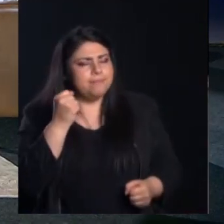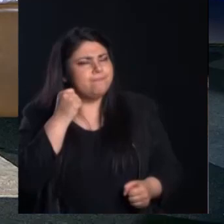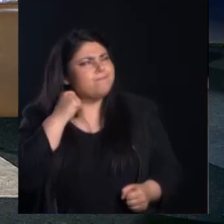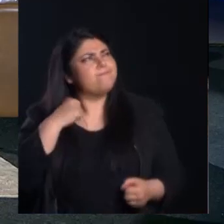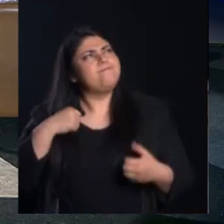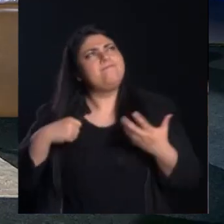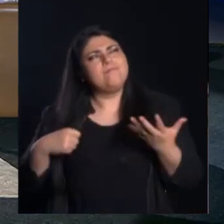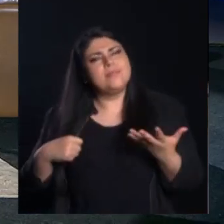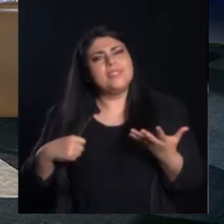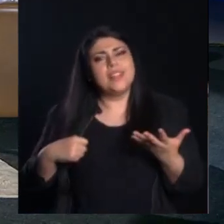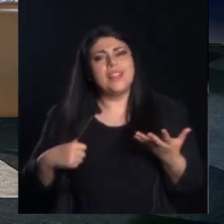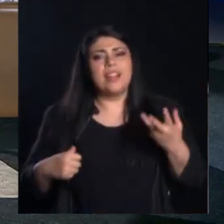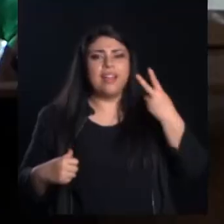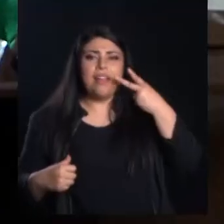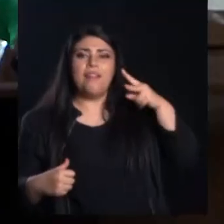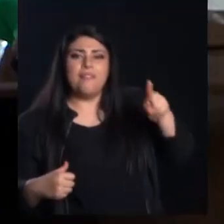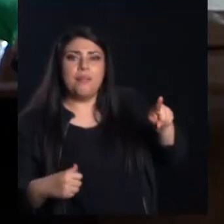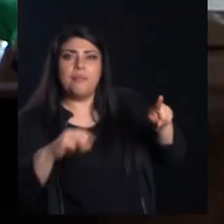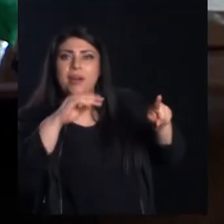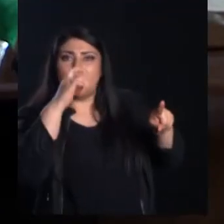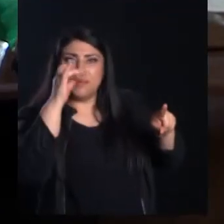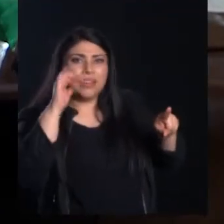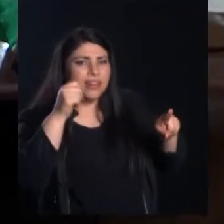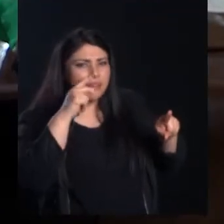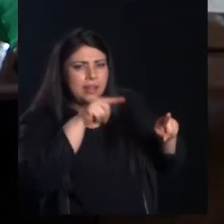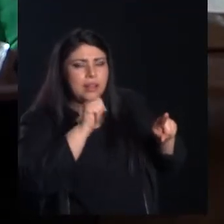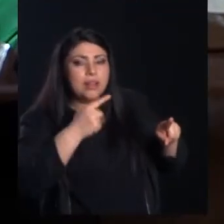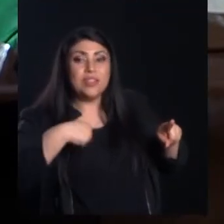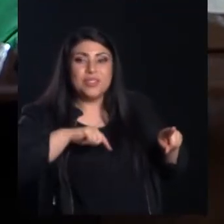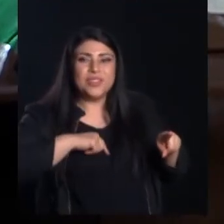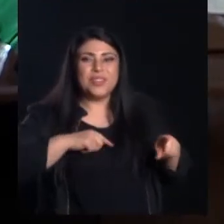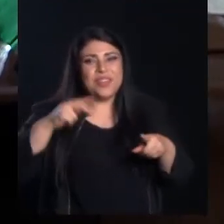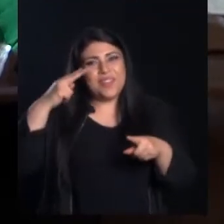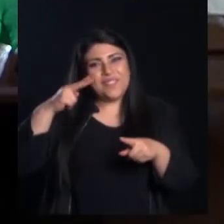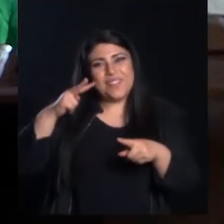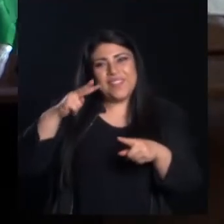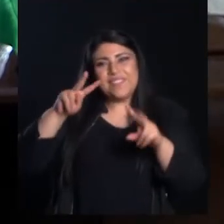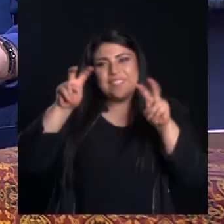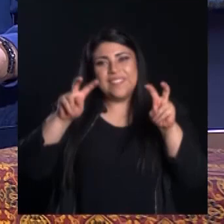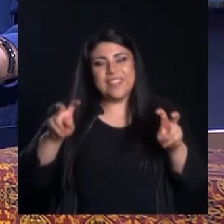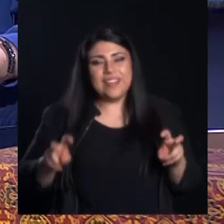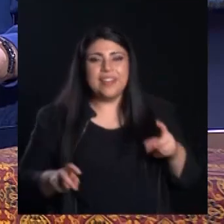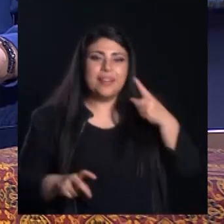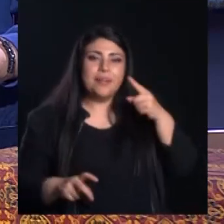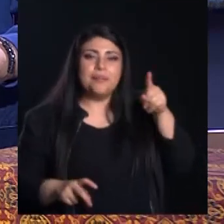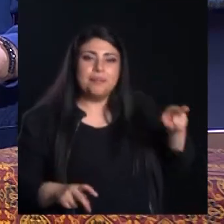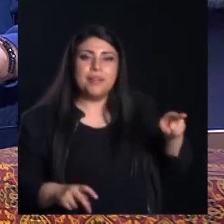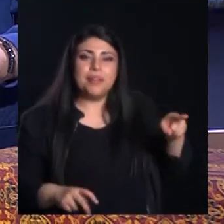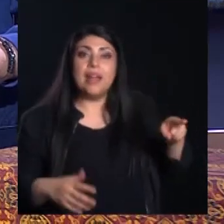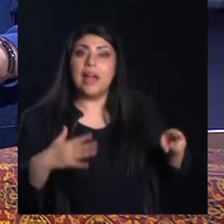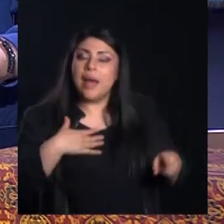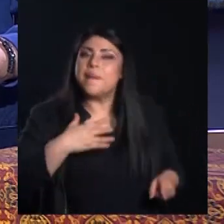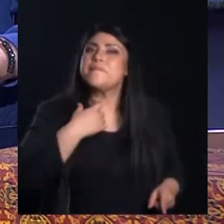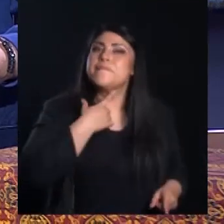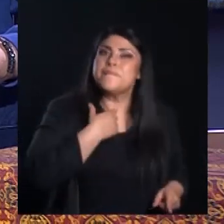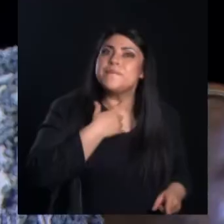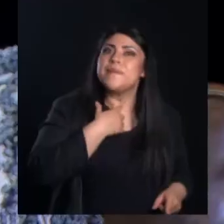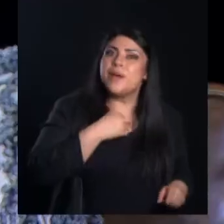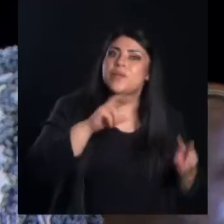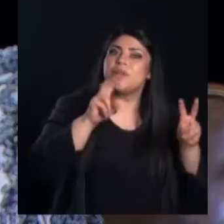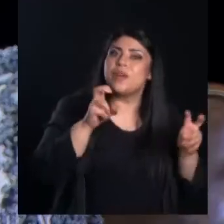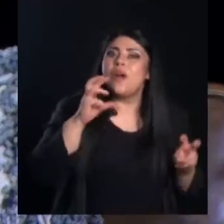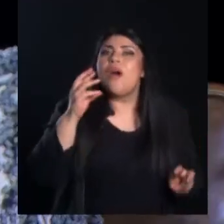ver cómo el liberó a maría magdalena pero hay una serie que estamos viendo que ahorita alegaba compartir donde me encantó esta serie